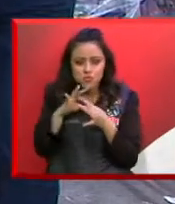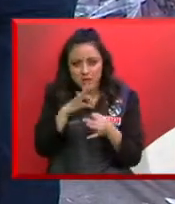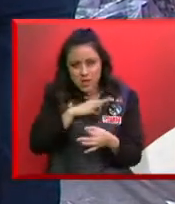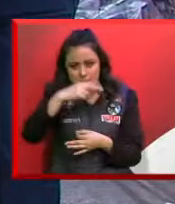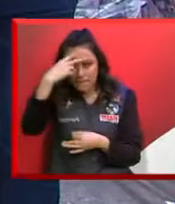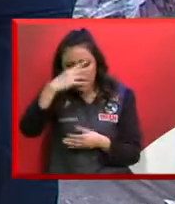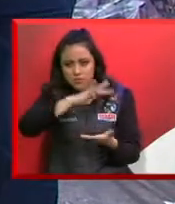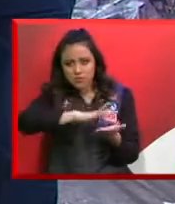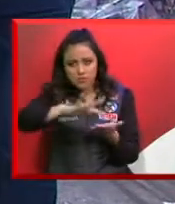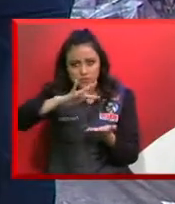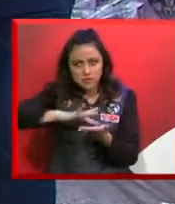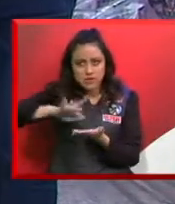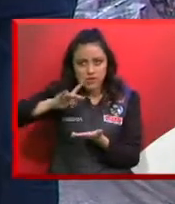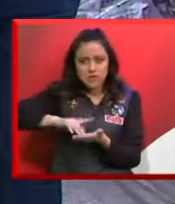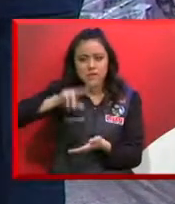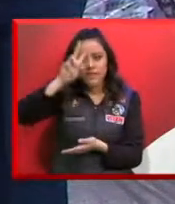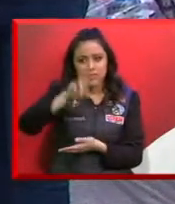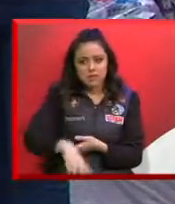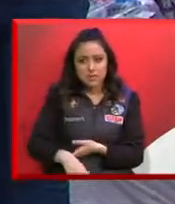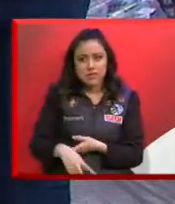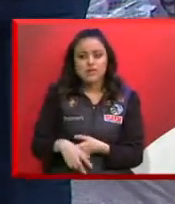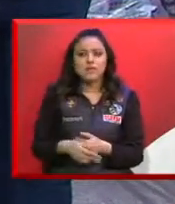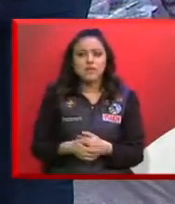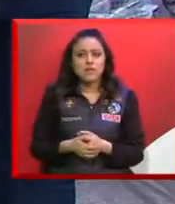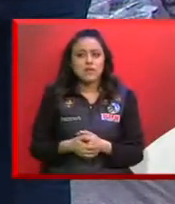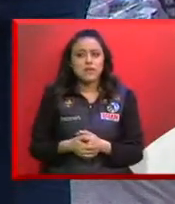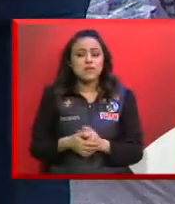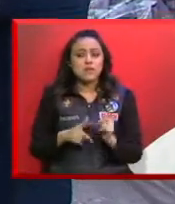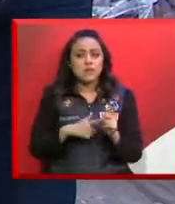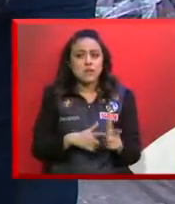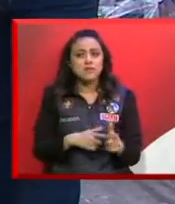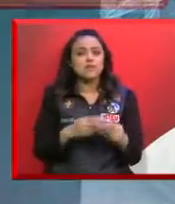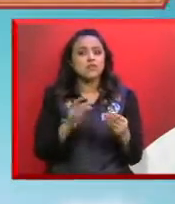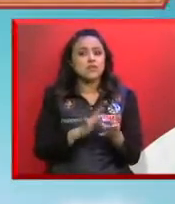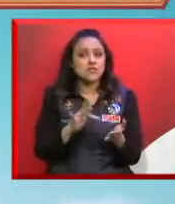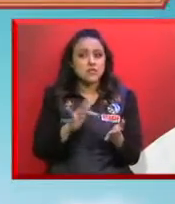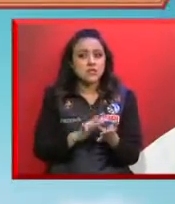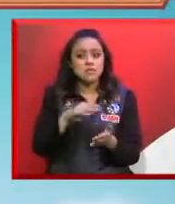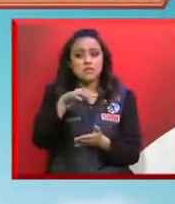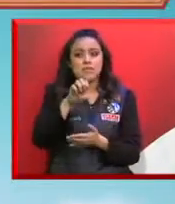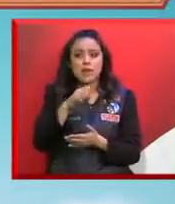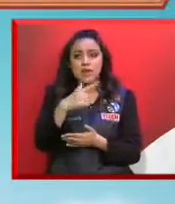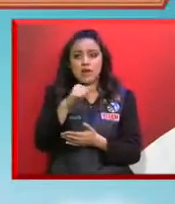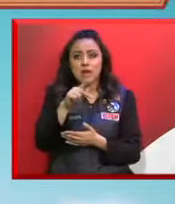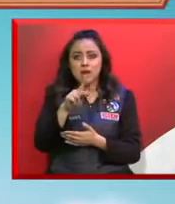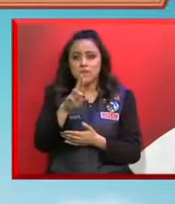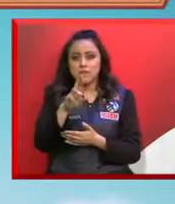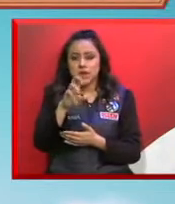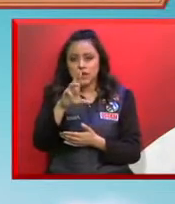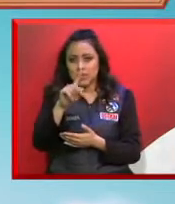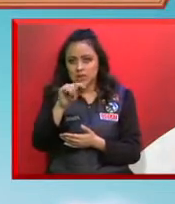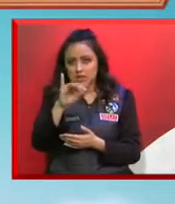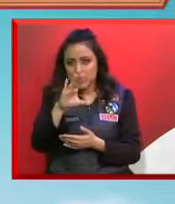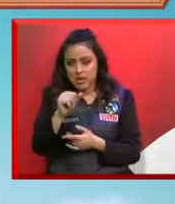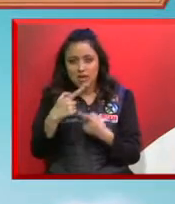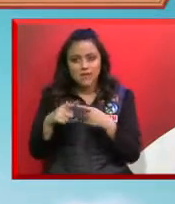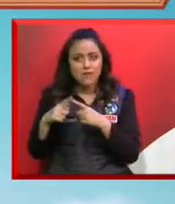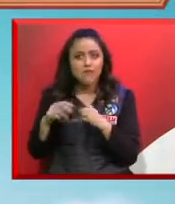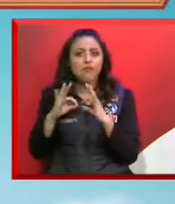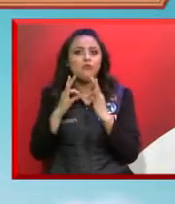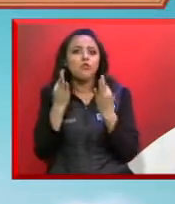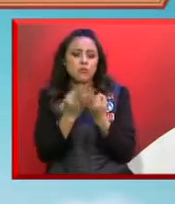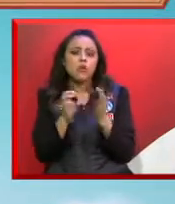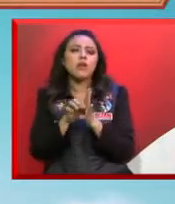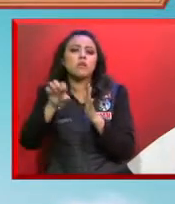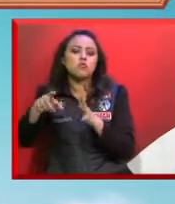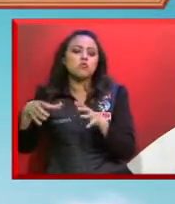y ayudarle. Muy bien, ahí está, señor, seguimos en la fiesta del contenedor. Mi gracias a Mega Practical, hay muchas formas de hacerlo. Sí, el ramo